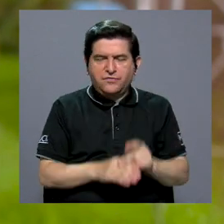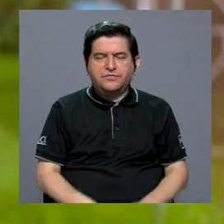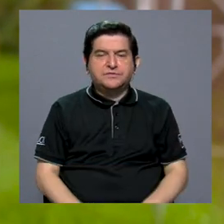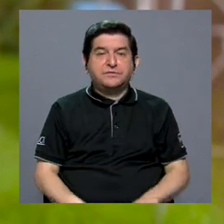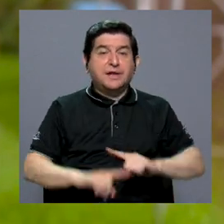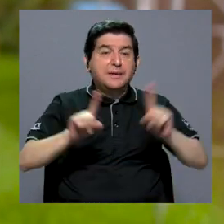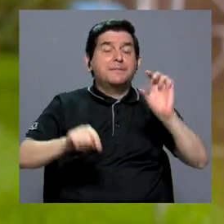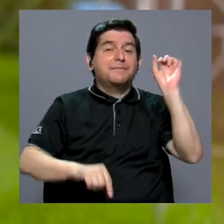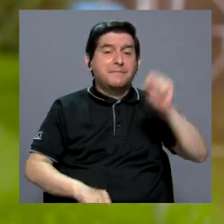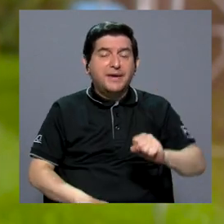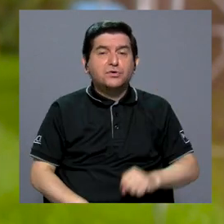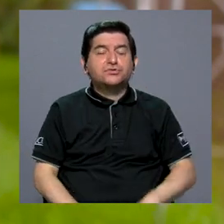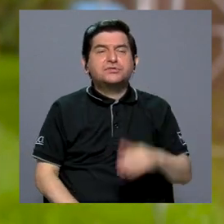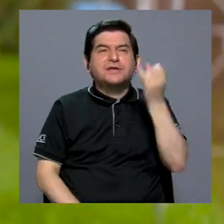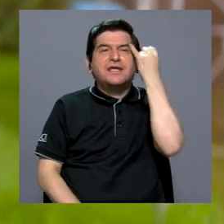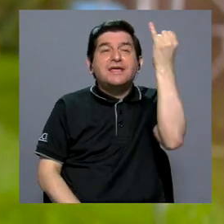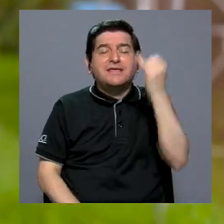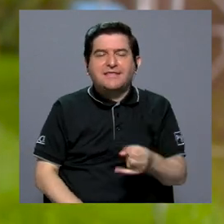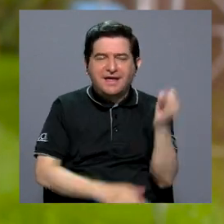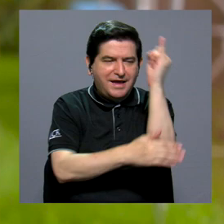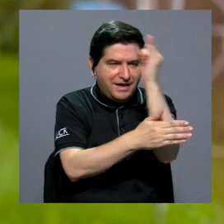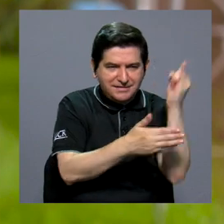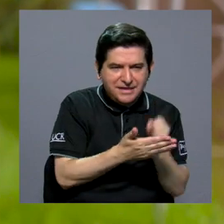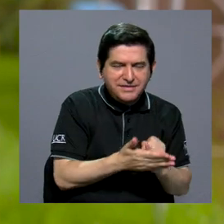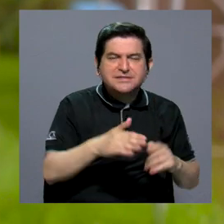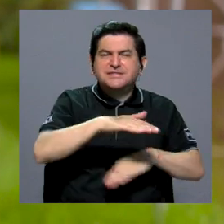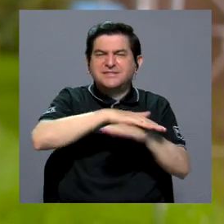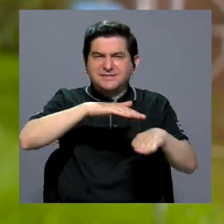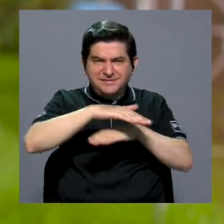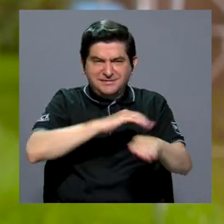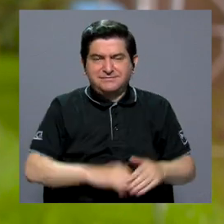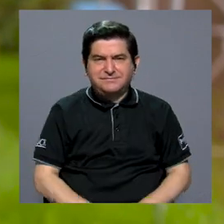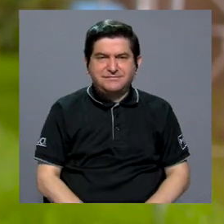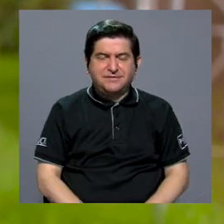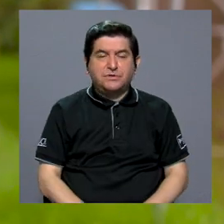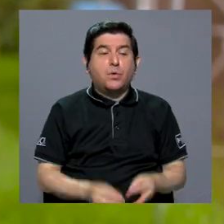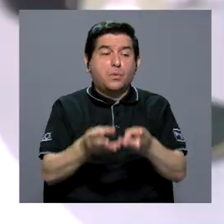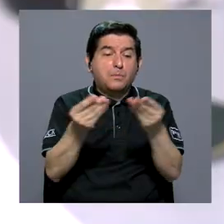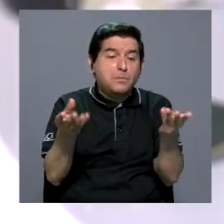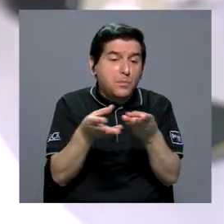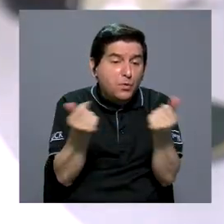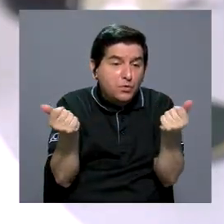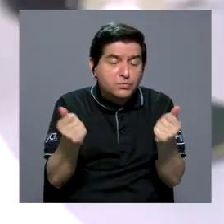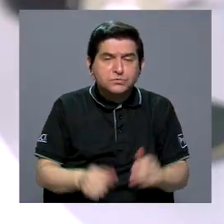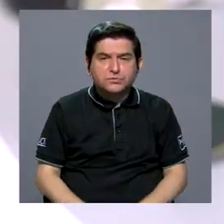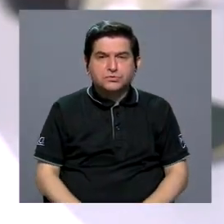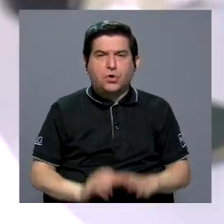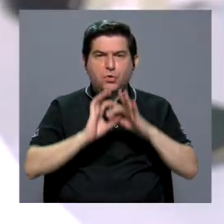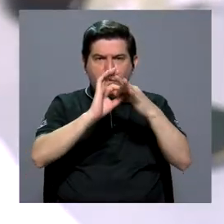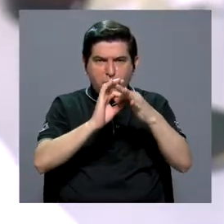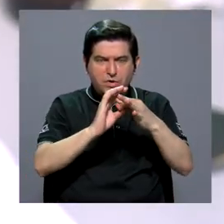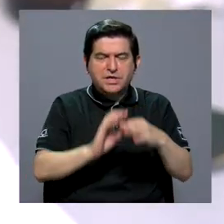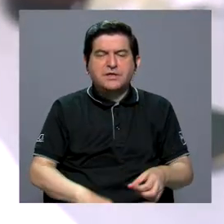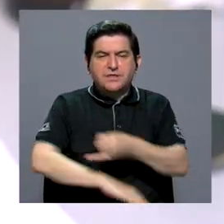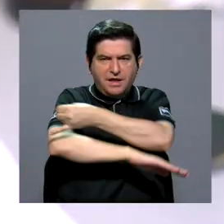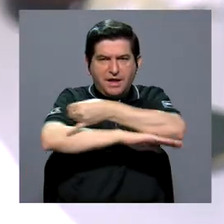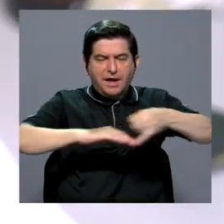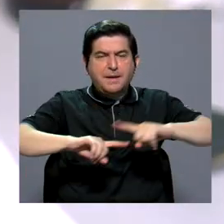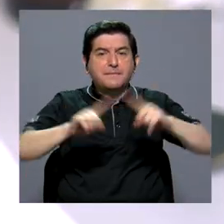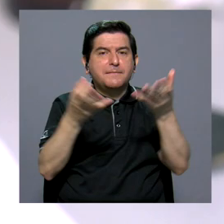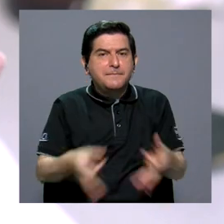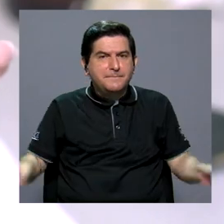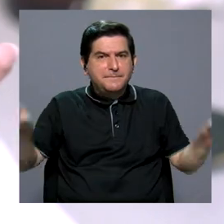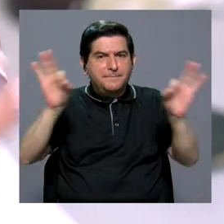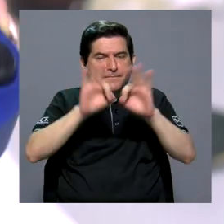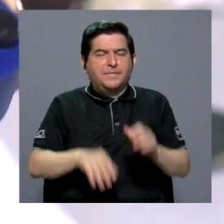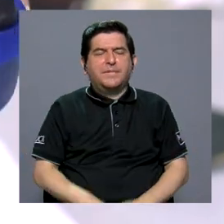en eso, pero que sí tengan una noción, competencias de diseño básicas, competencias de producción, que está más ligado a la parte ingenieril, pero